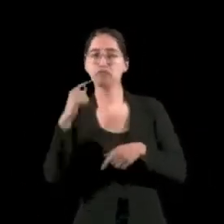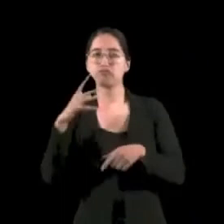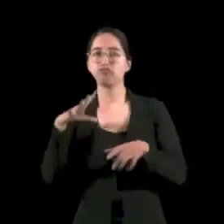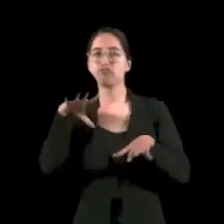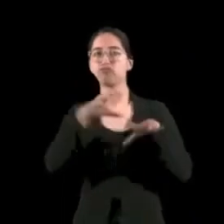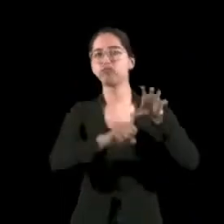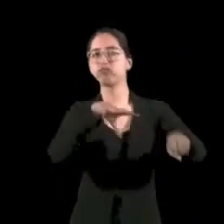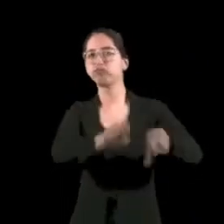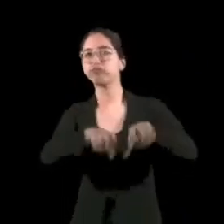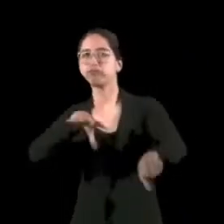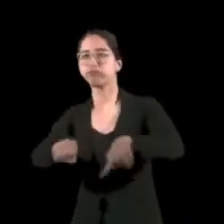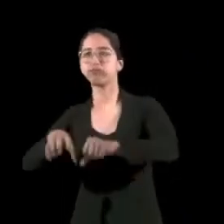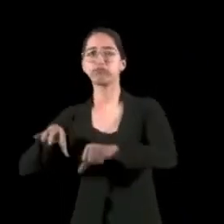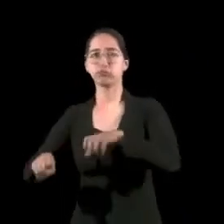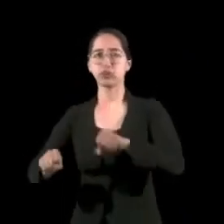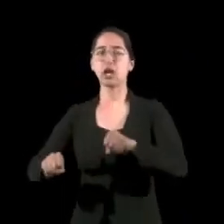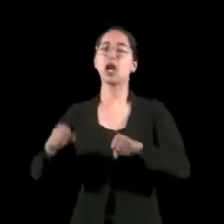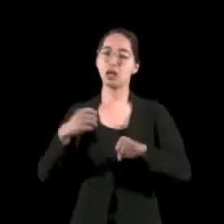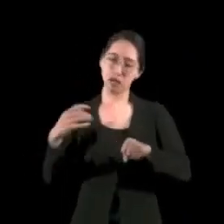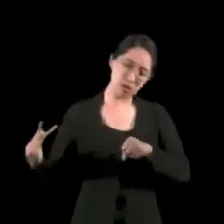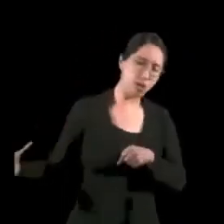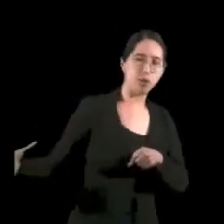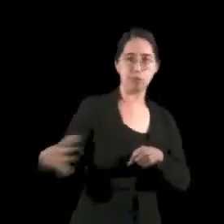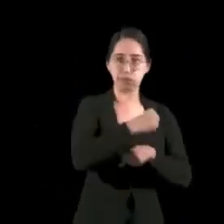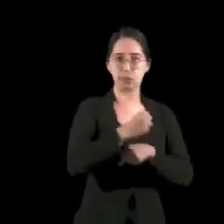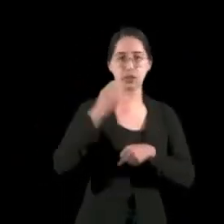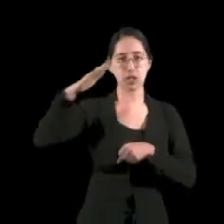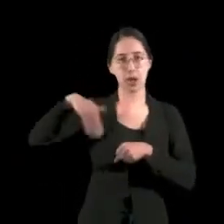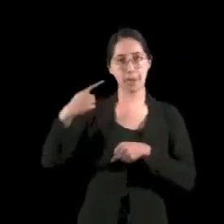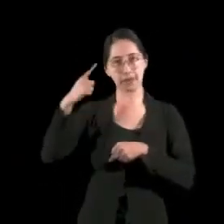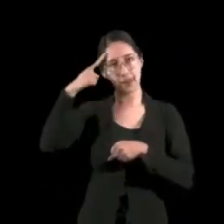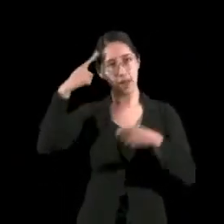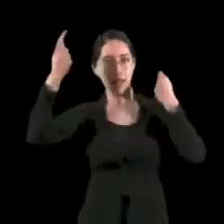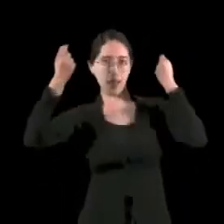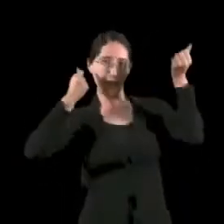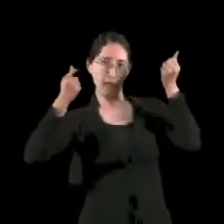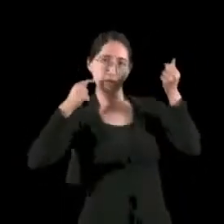comenzar a conseguir los recursos para el desarrollo del plan estratégico aprobado